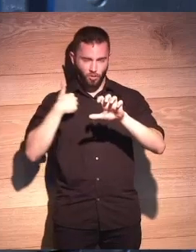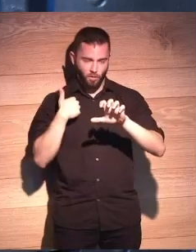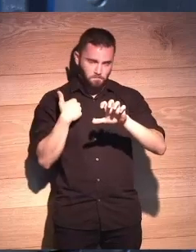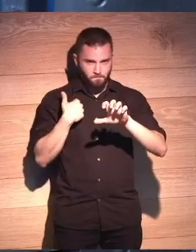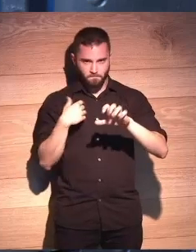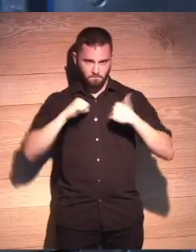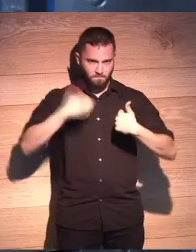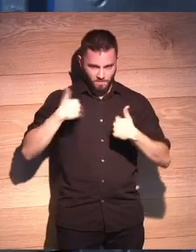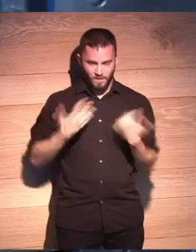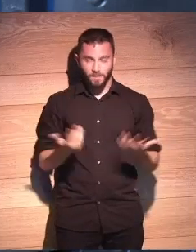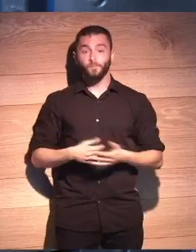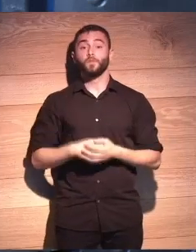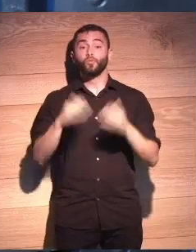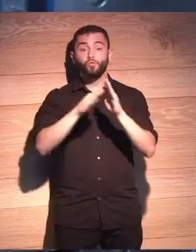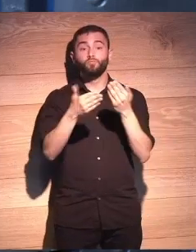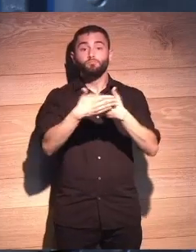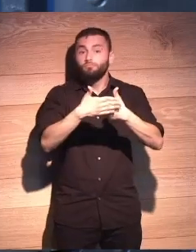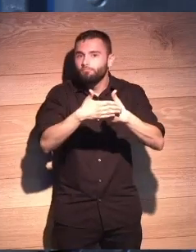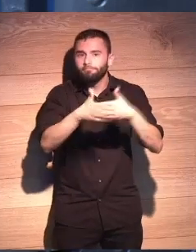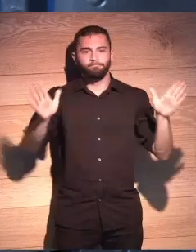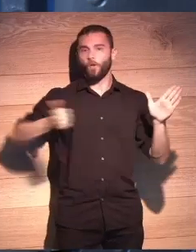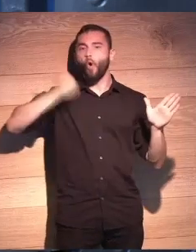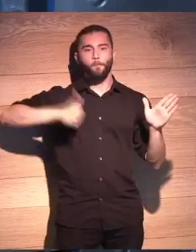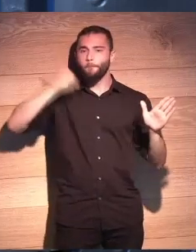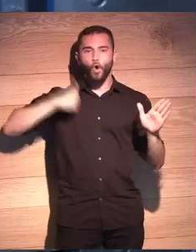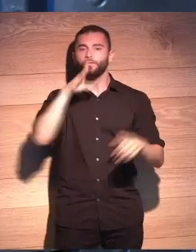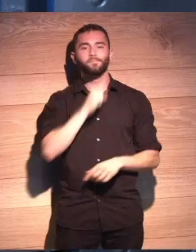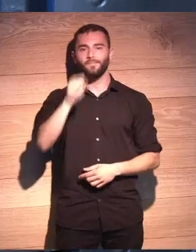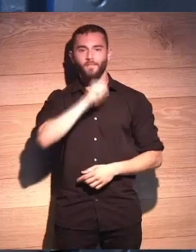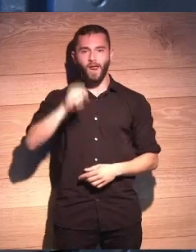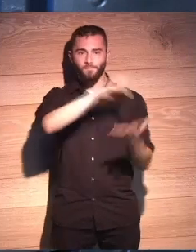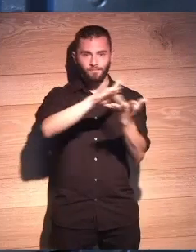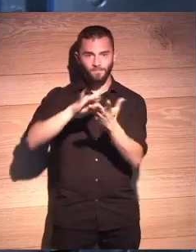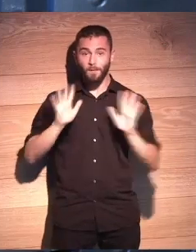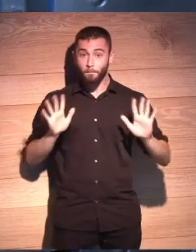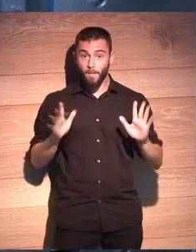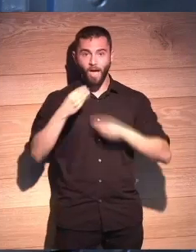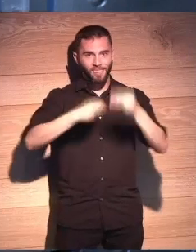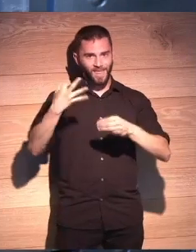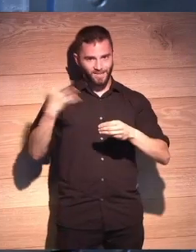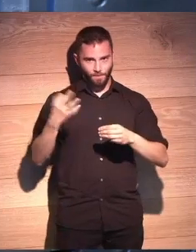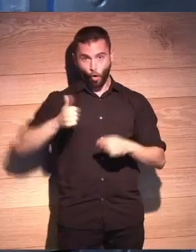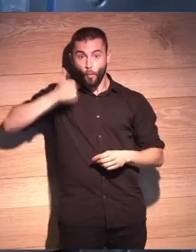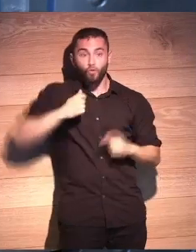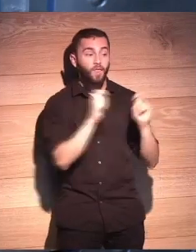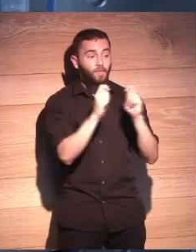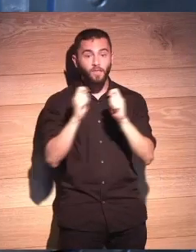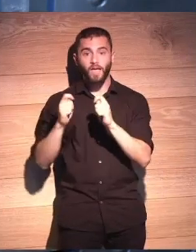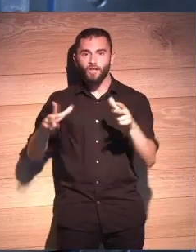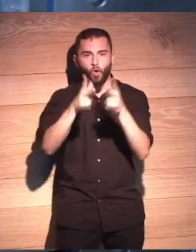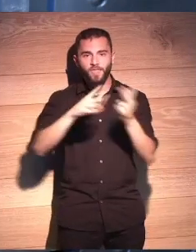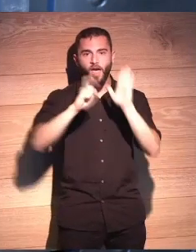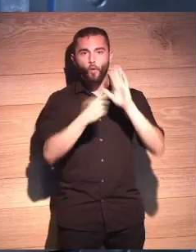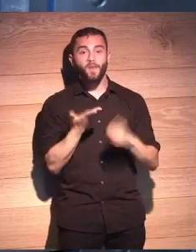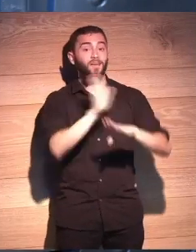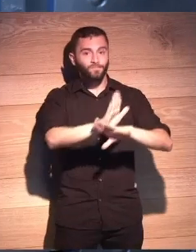ello, pues realmente lo que se abre es un mundo de innovación y de oportunidades maravillosas. Pero lo que tenemos que hacer es dar esas oportunidades a toda la